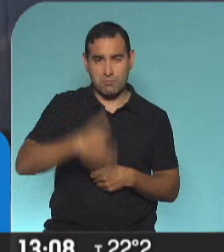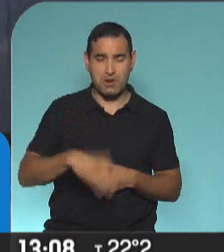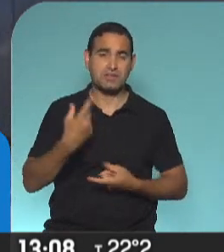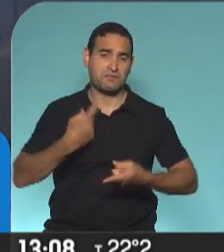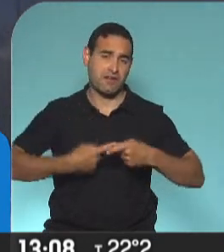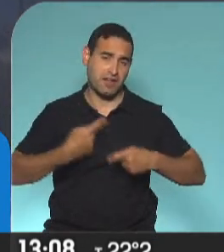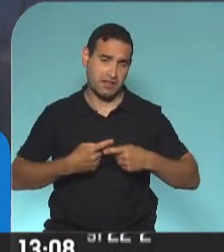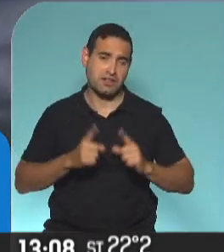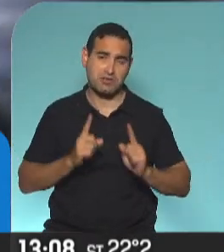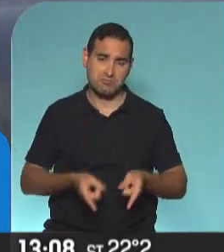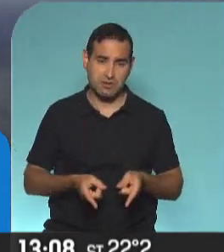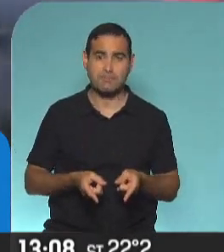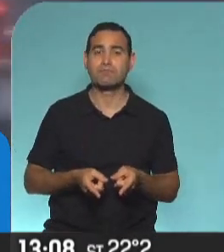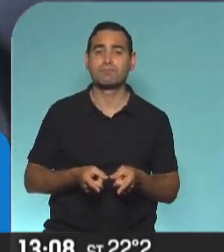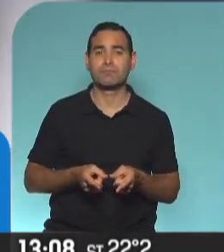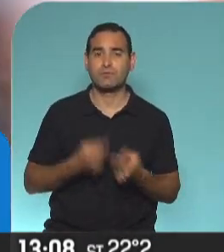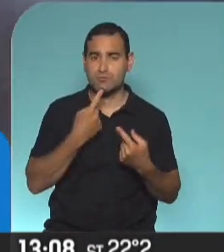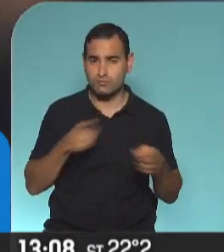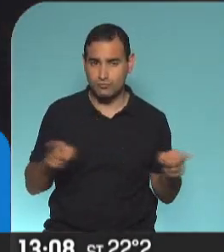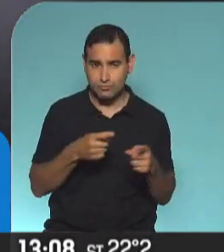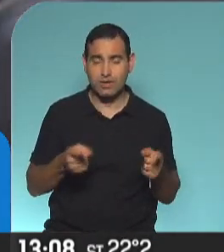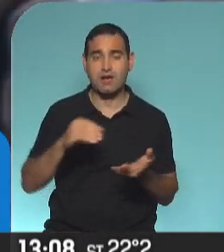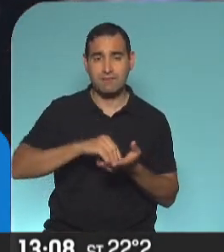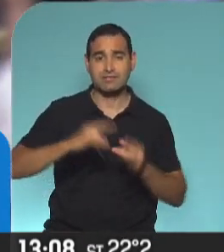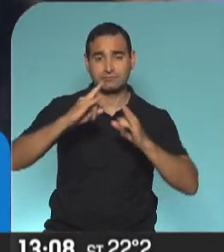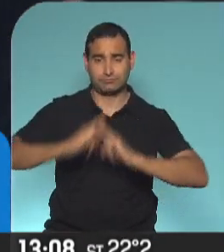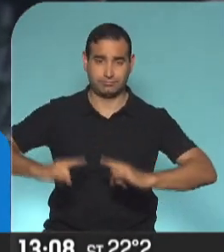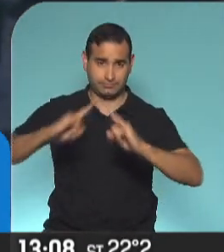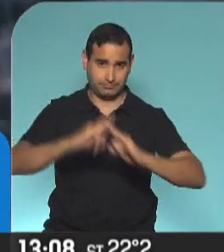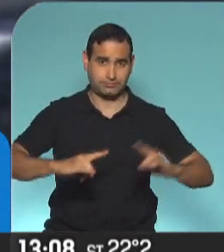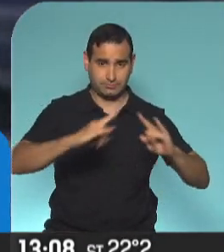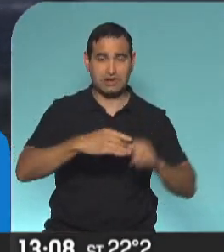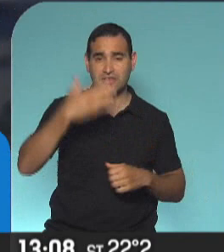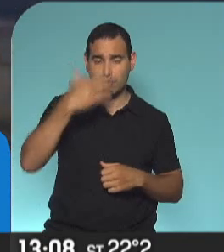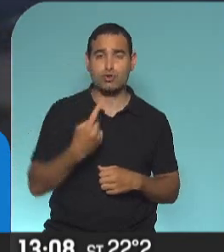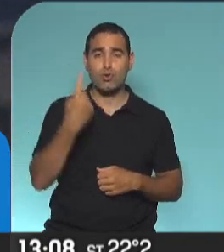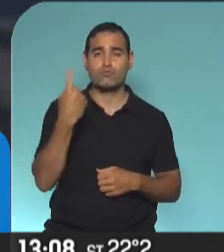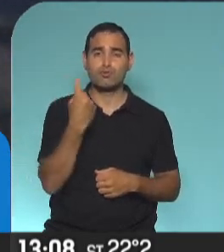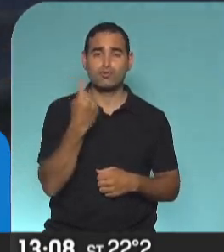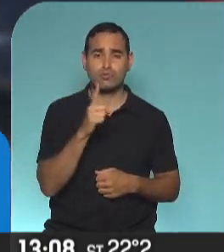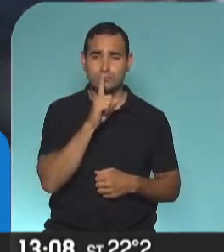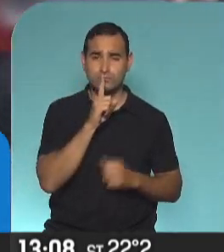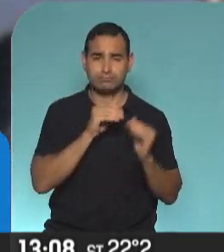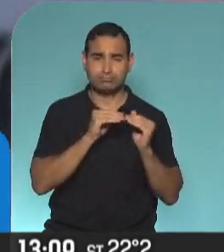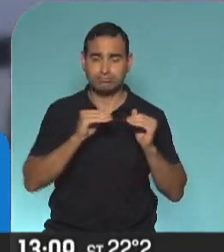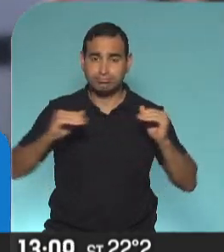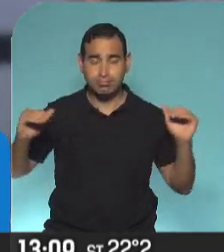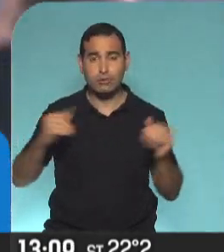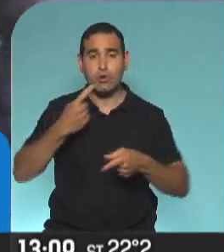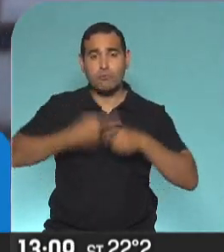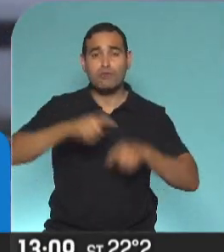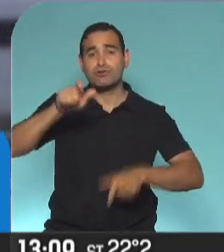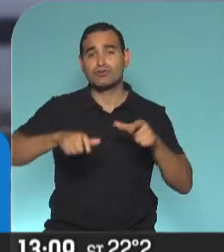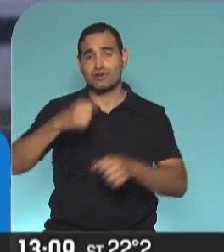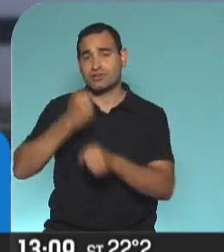festival, también decididos a realizar un acampe y luego, por supuesto, un minuto de silencio por todos aquellos trabajadores de la salud